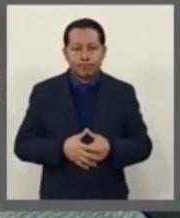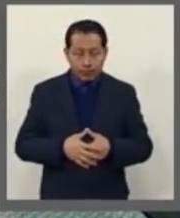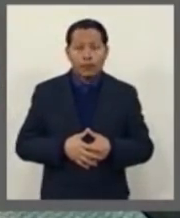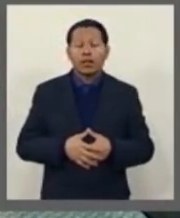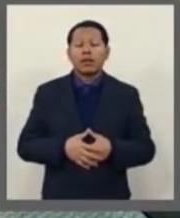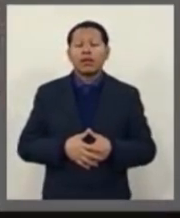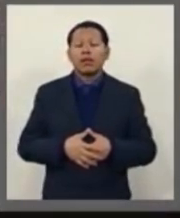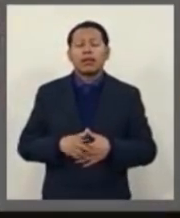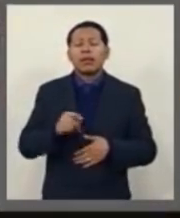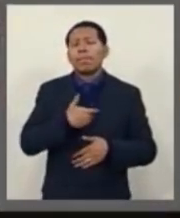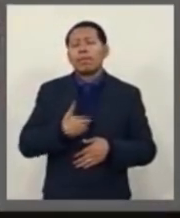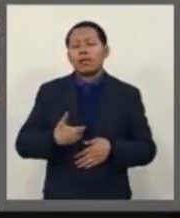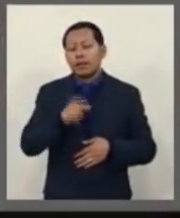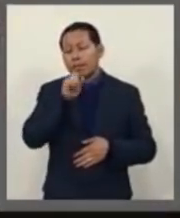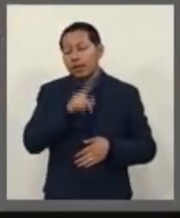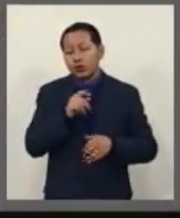muchas